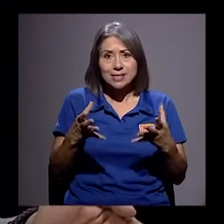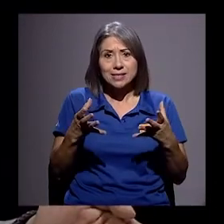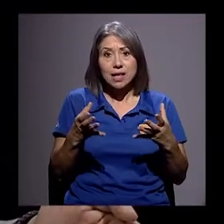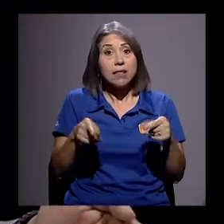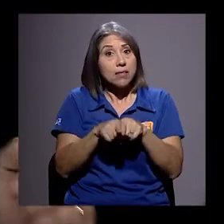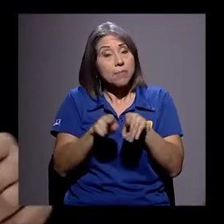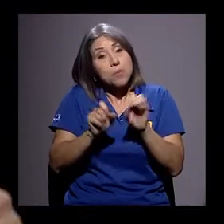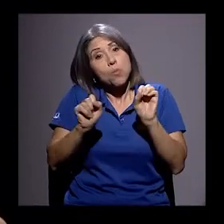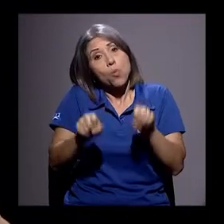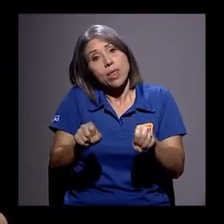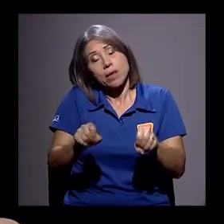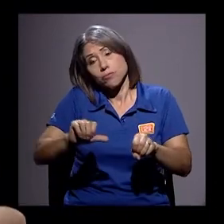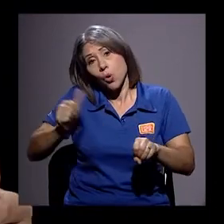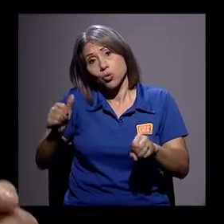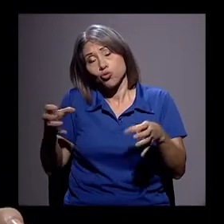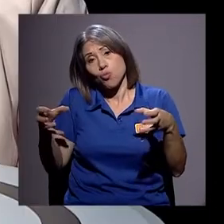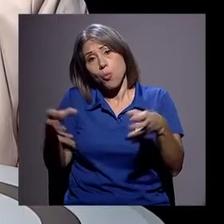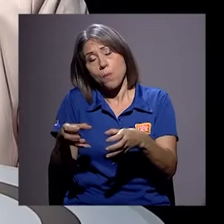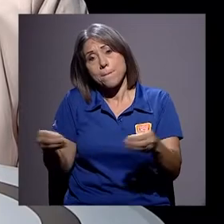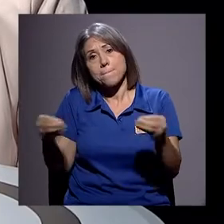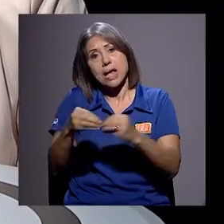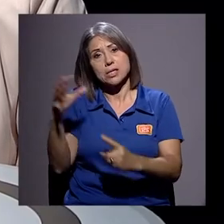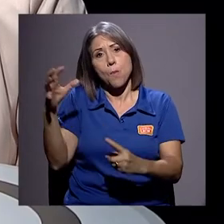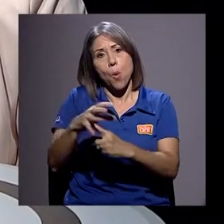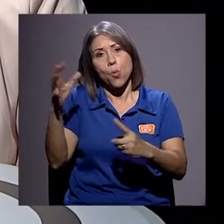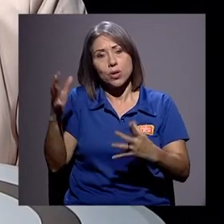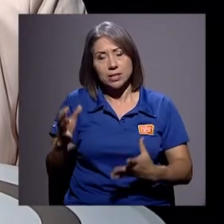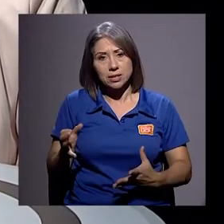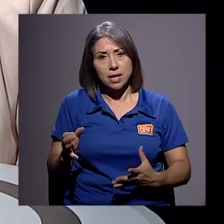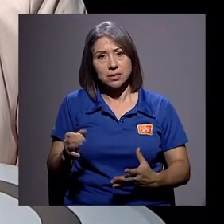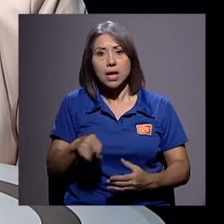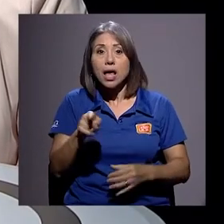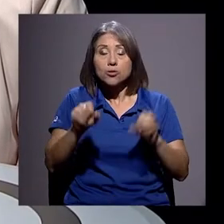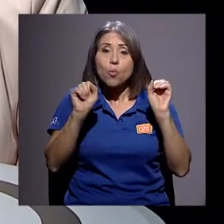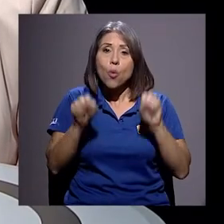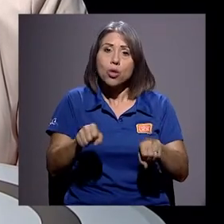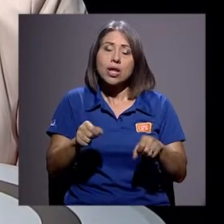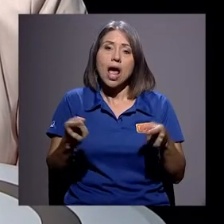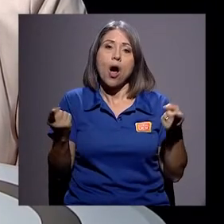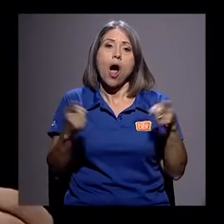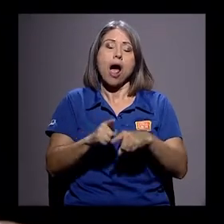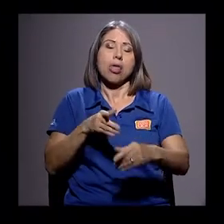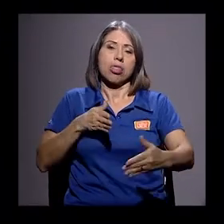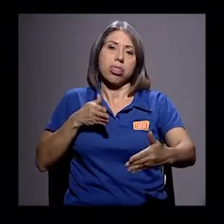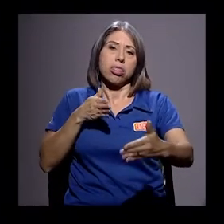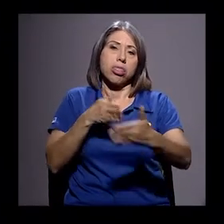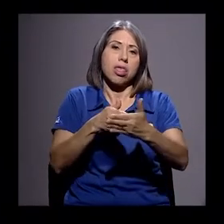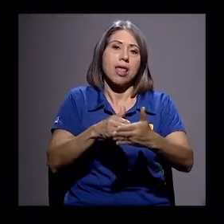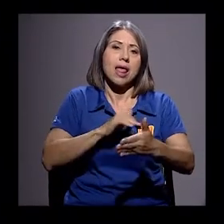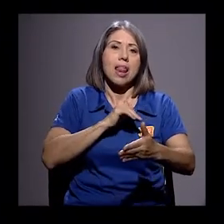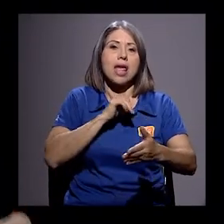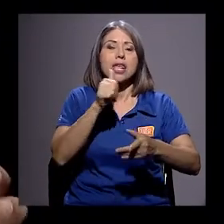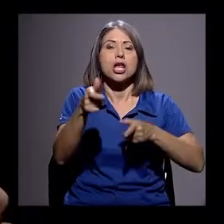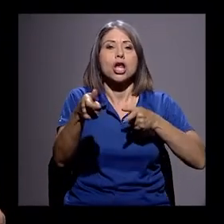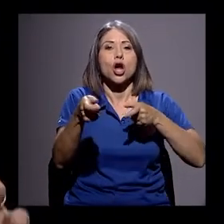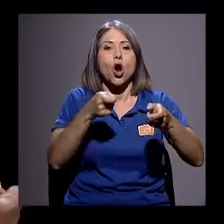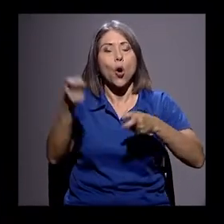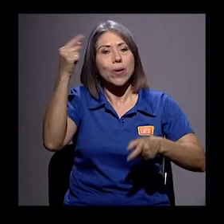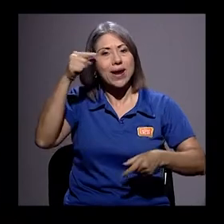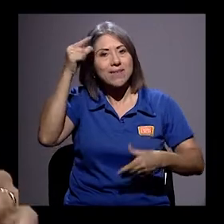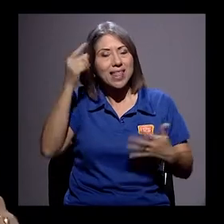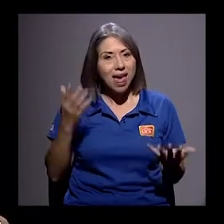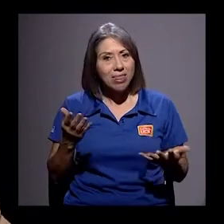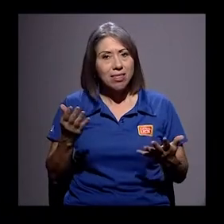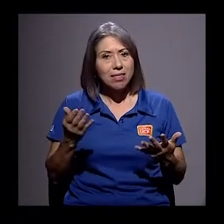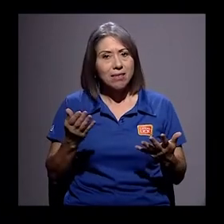que haya movimientos más populistas eso podría ocasionar o afectaría inclusive la gobernabilidad de un momento determinado cómo